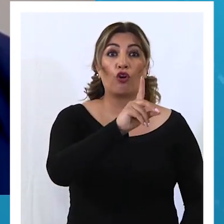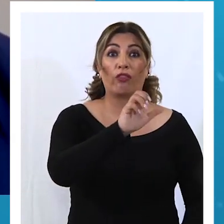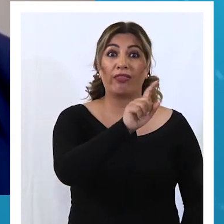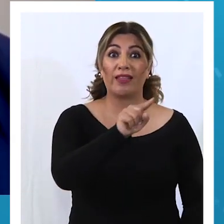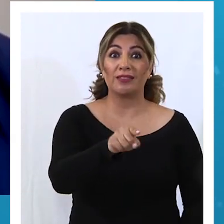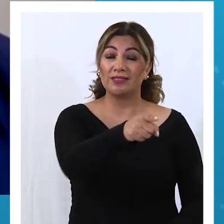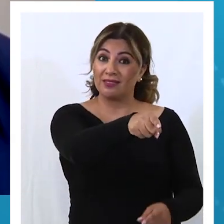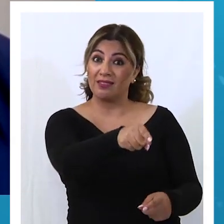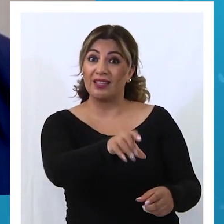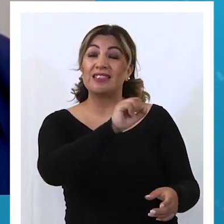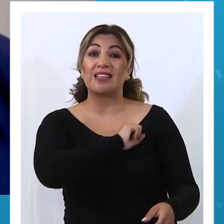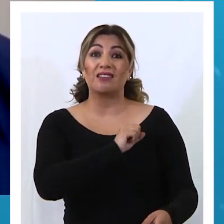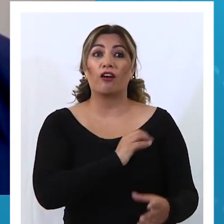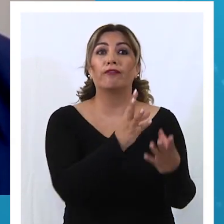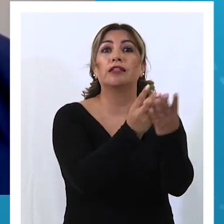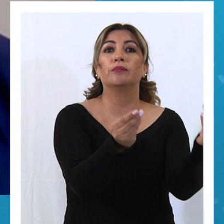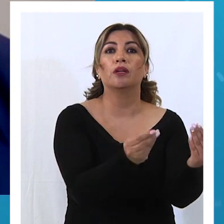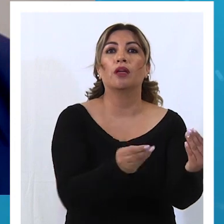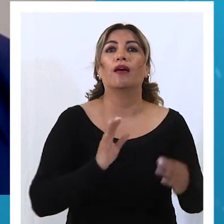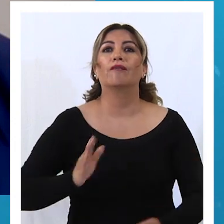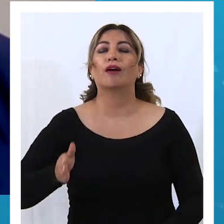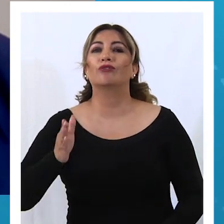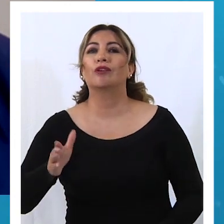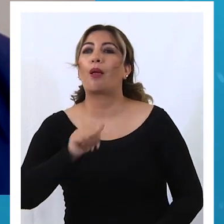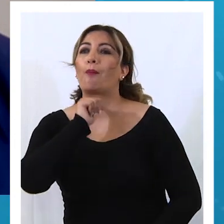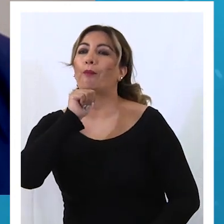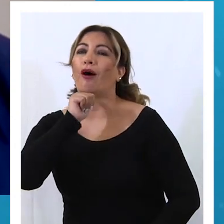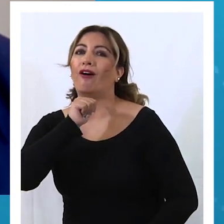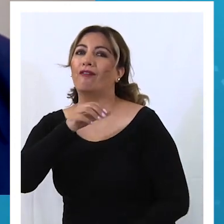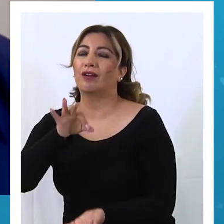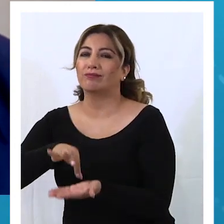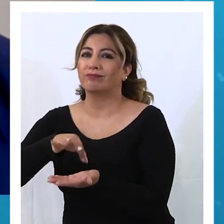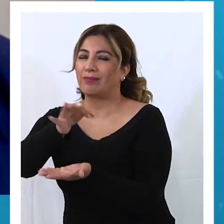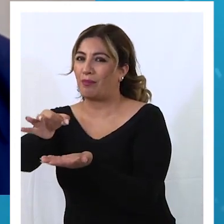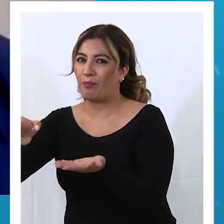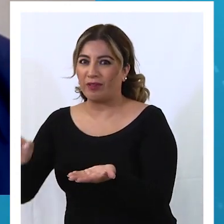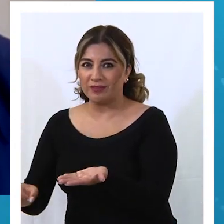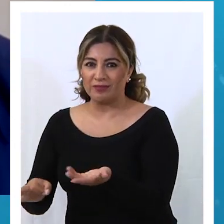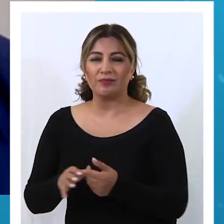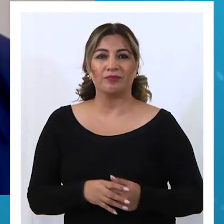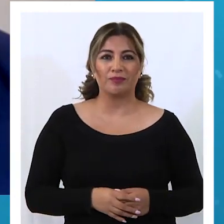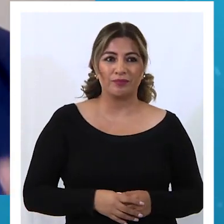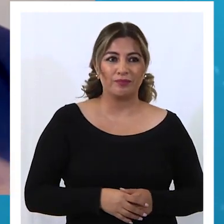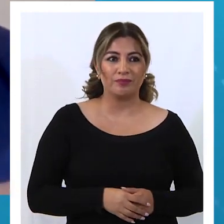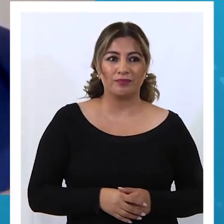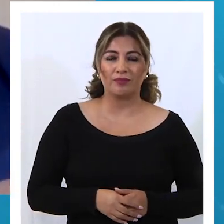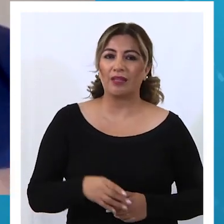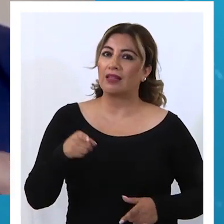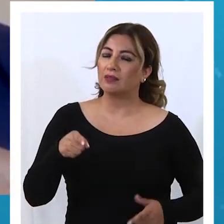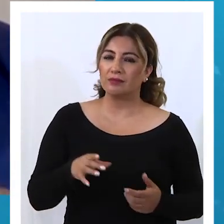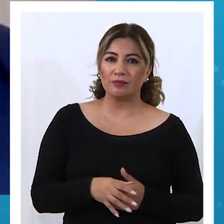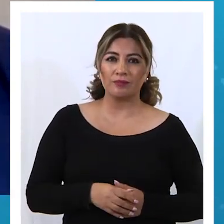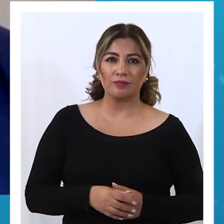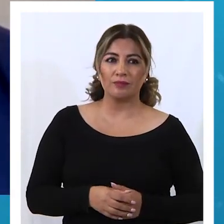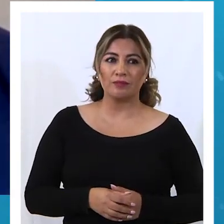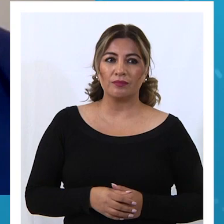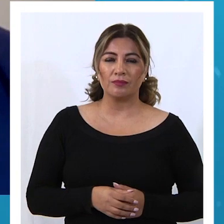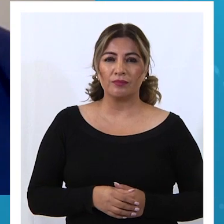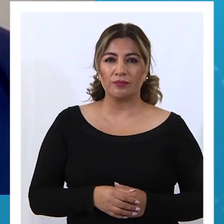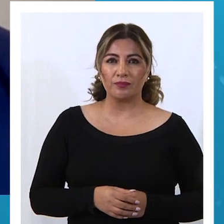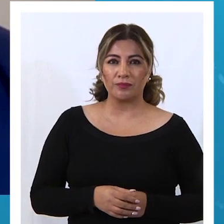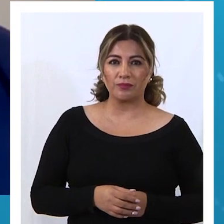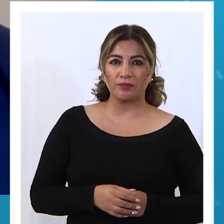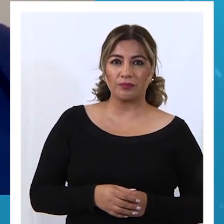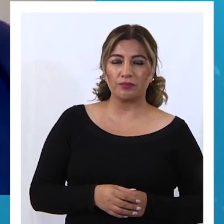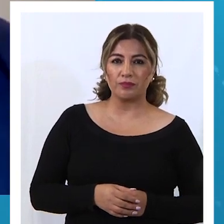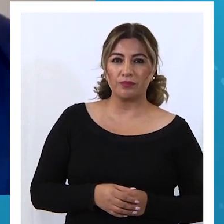en Providencia, pero seguramente va a seguir en los sectores más marginales, más pobres. Por un tema también de acceso a